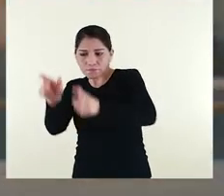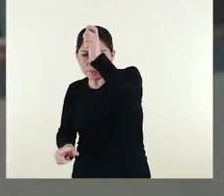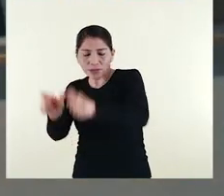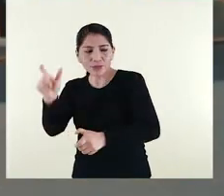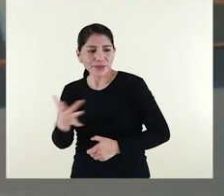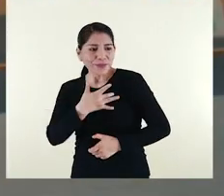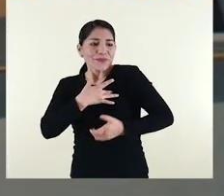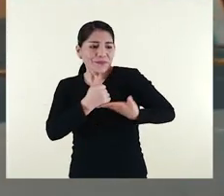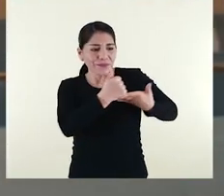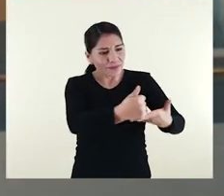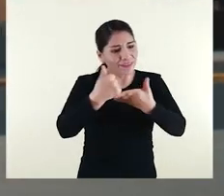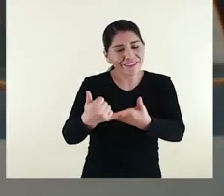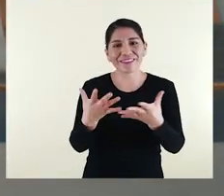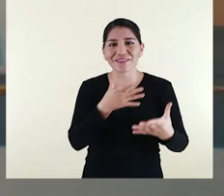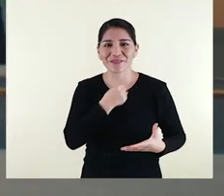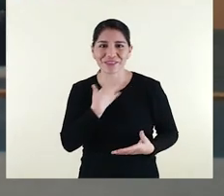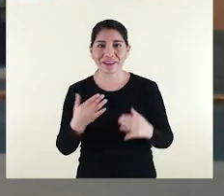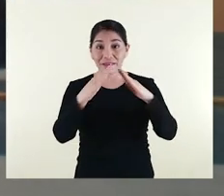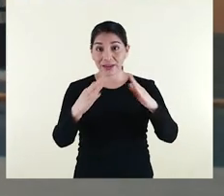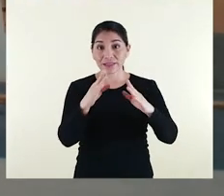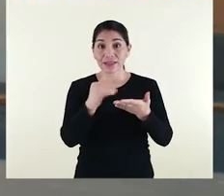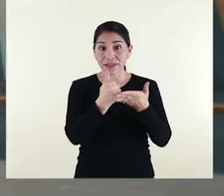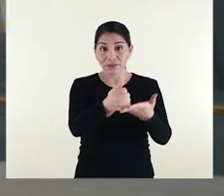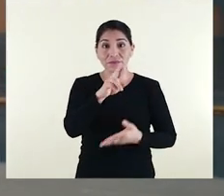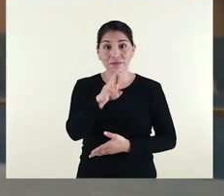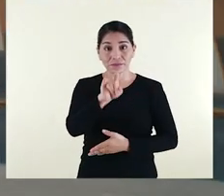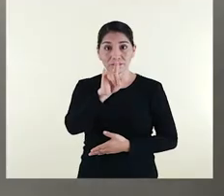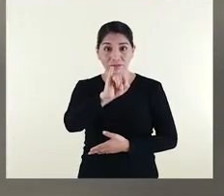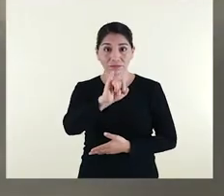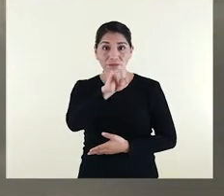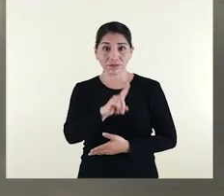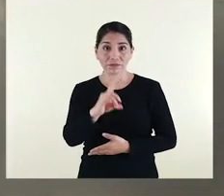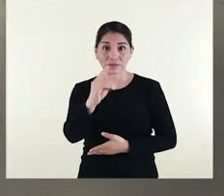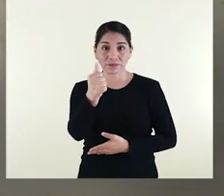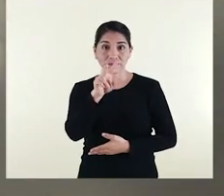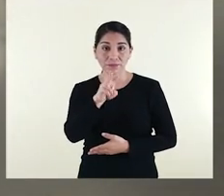revalorado, que cuenta la historia de una ciudad que también mostraba su espíritu caritativo.